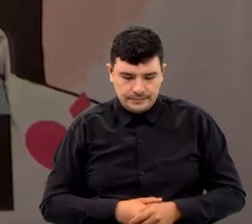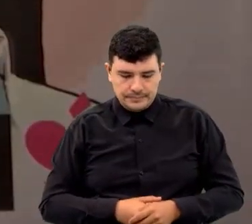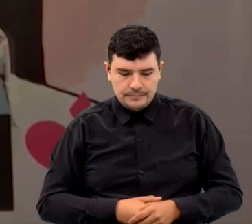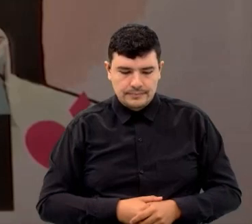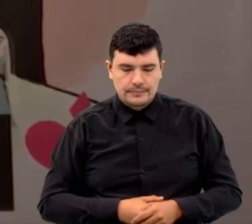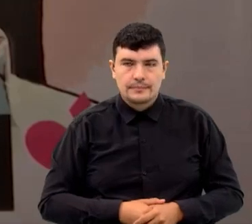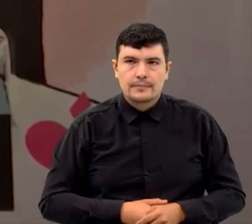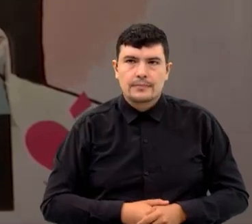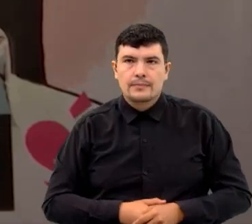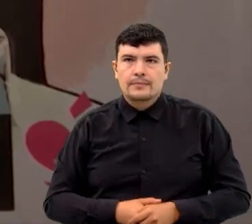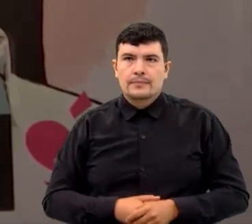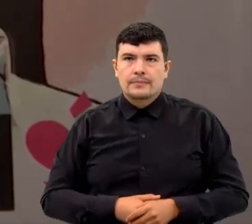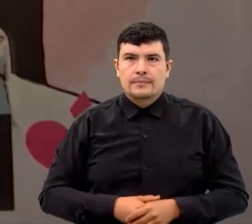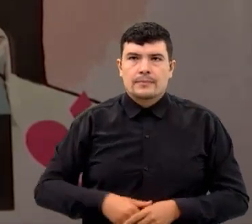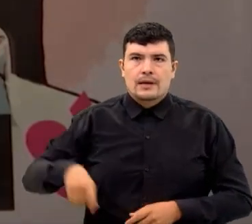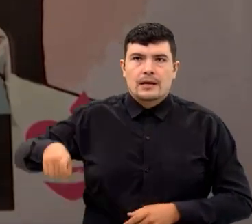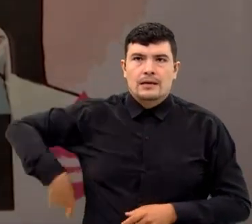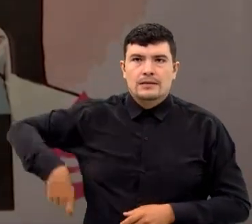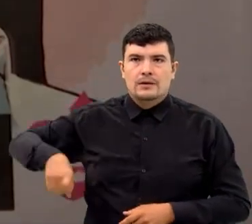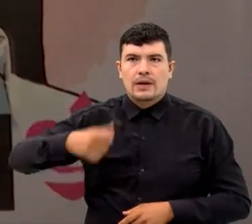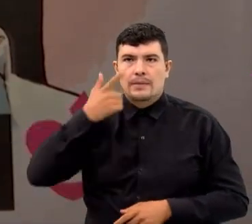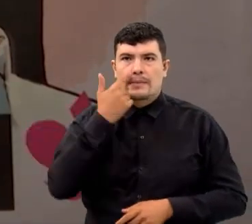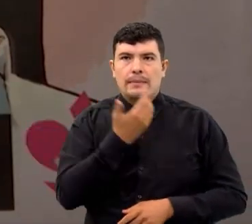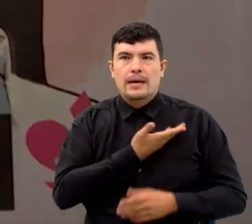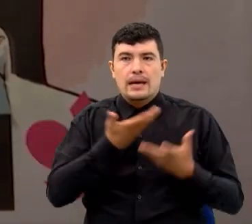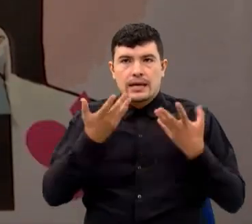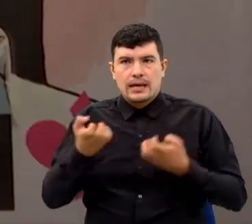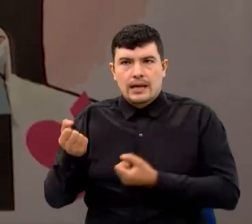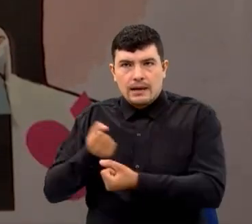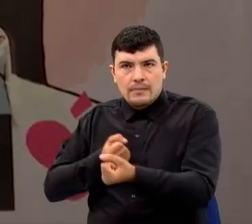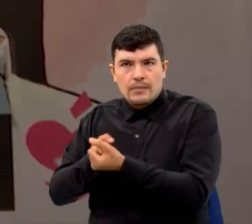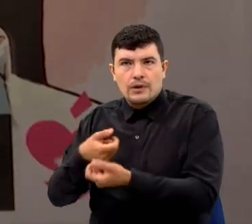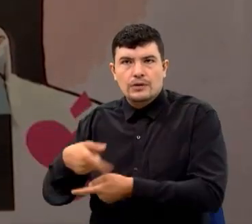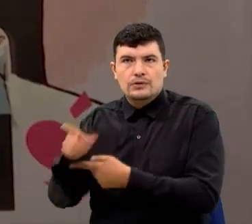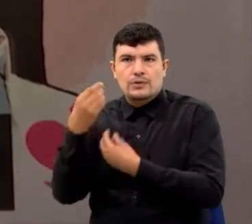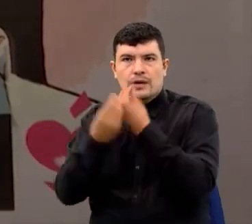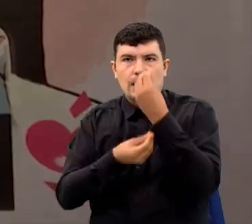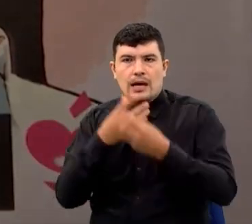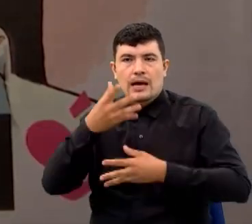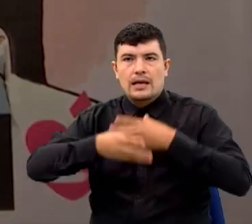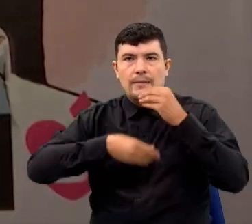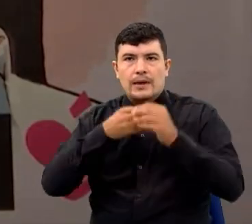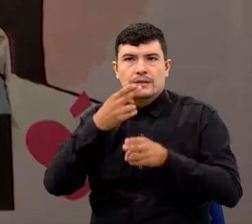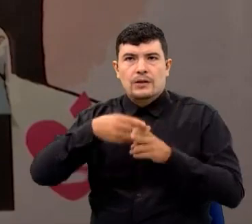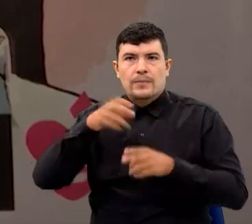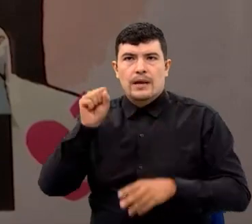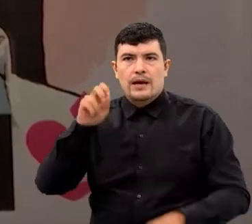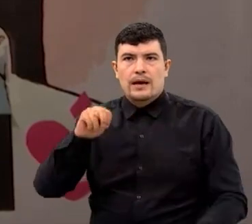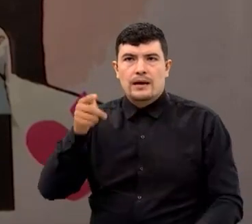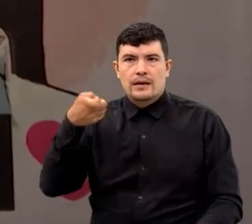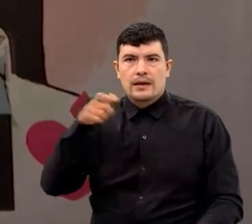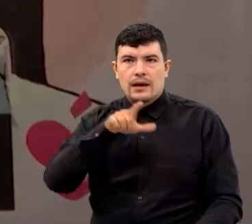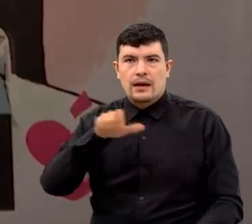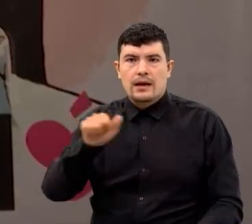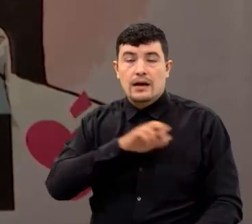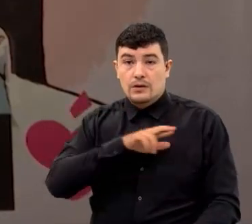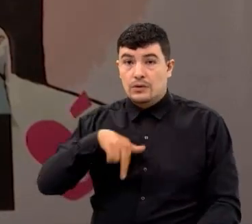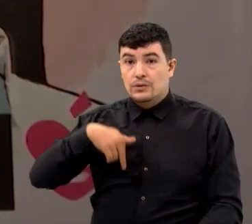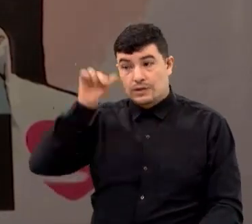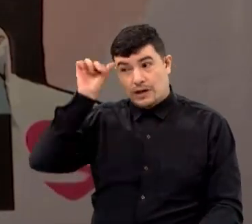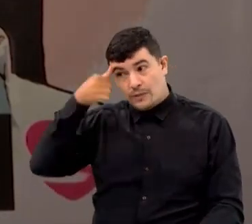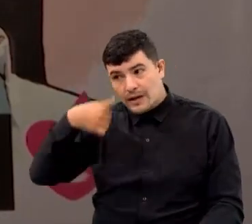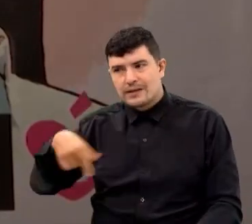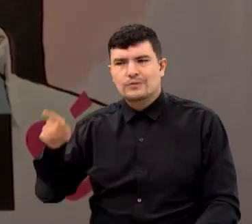padres, mil de las cosas que hacía, pues lo queremos hacer entre varios y bajo el nombre de Ángela, que recordarla nos recuerda